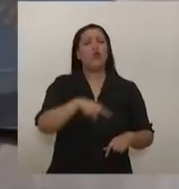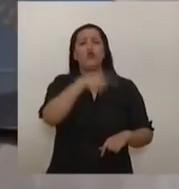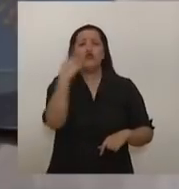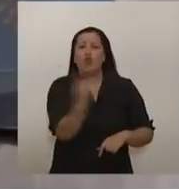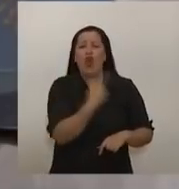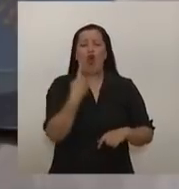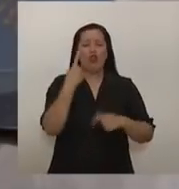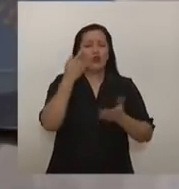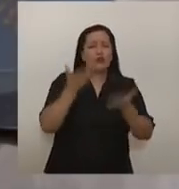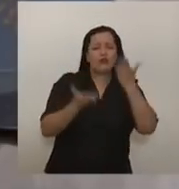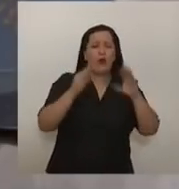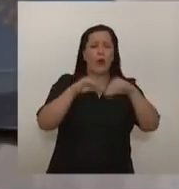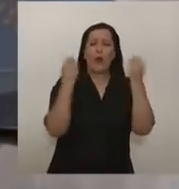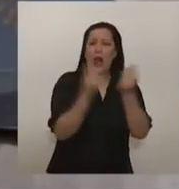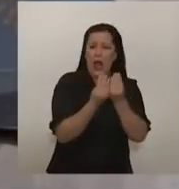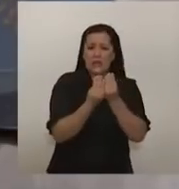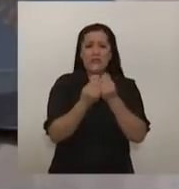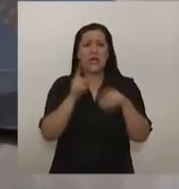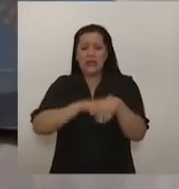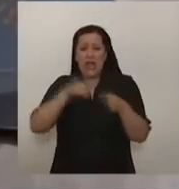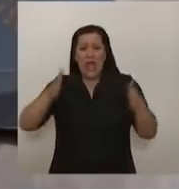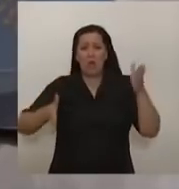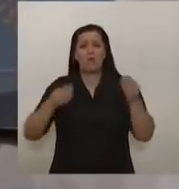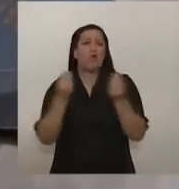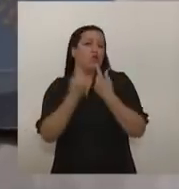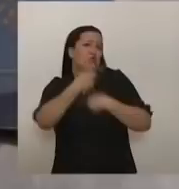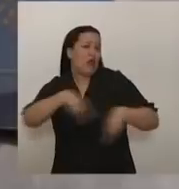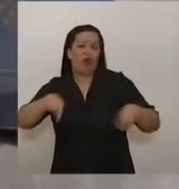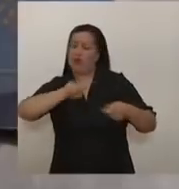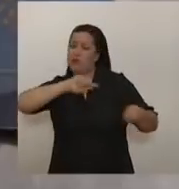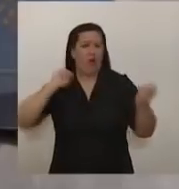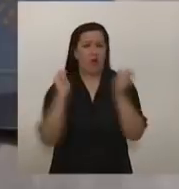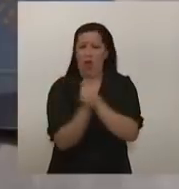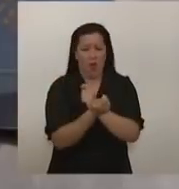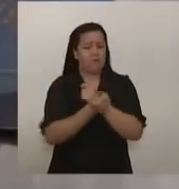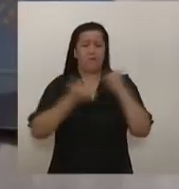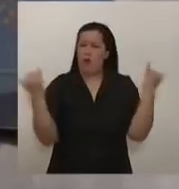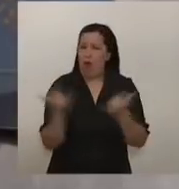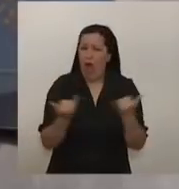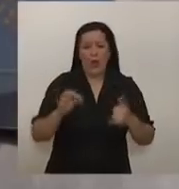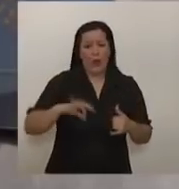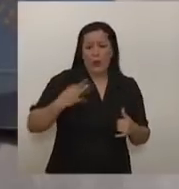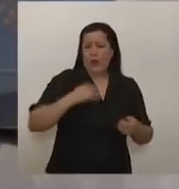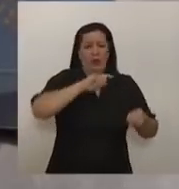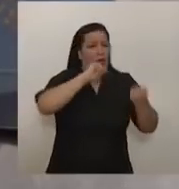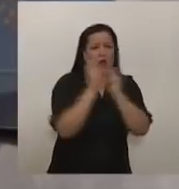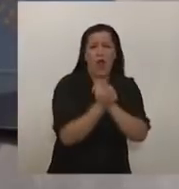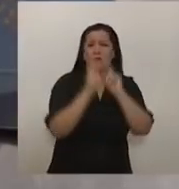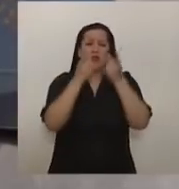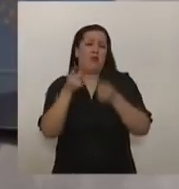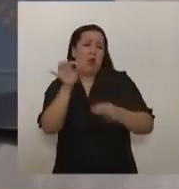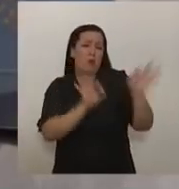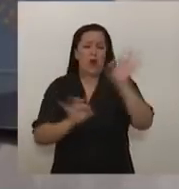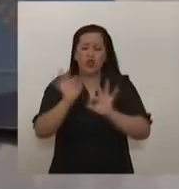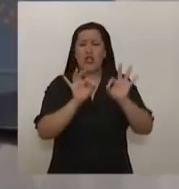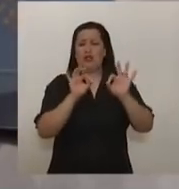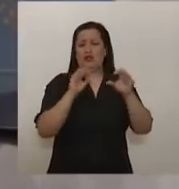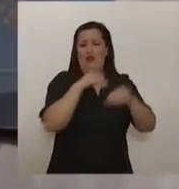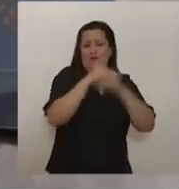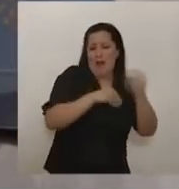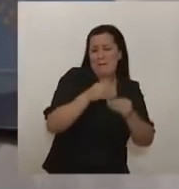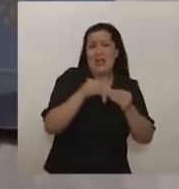el balance de un tiempo en el que cambiaron muchas cosas en nuestras vidas y en nuestros proyectos colectivos y